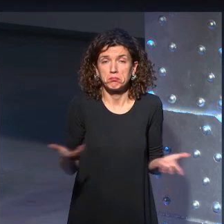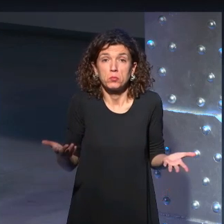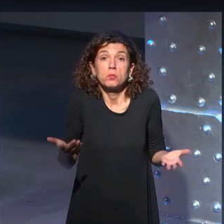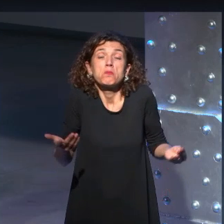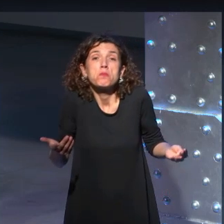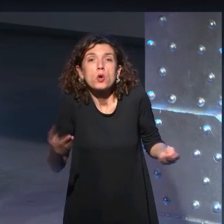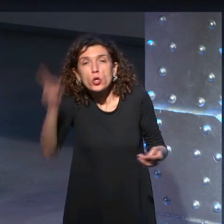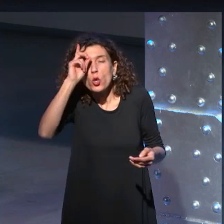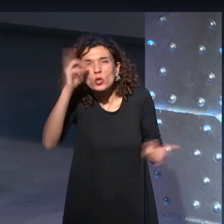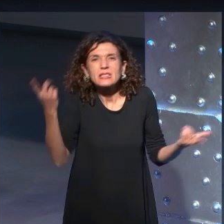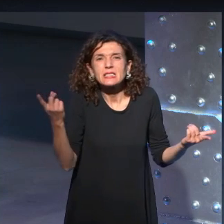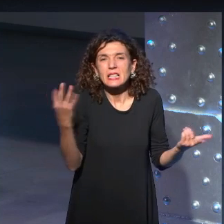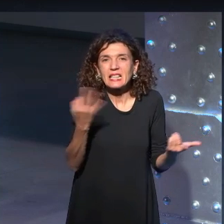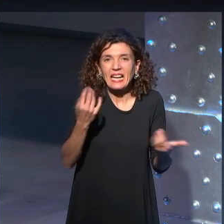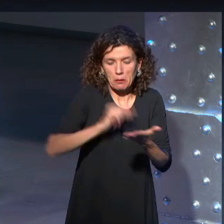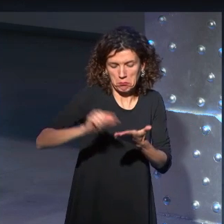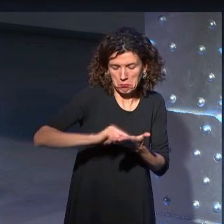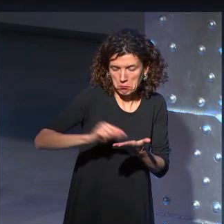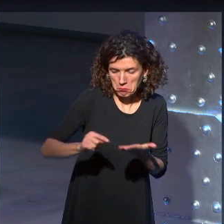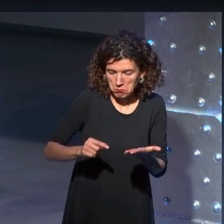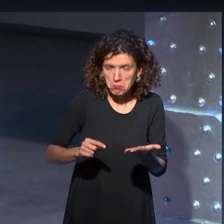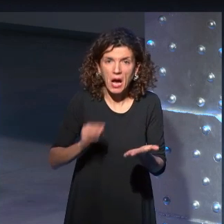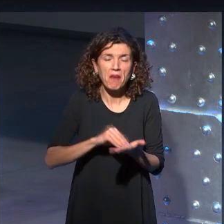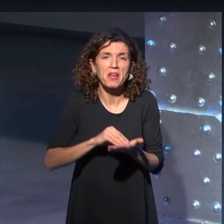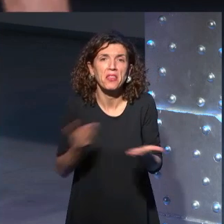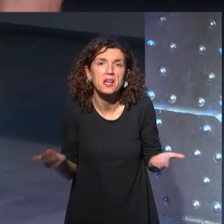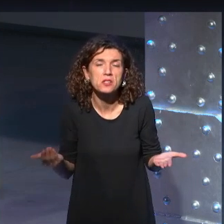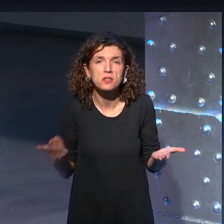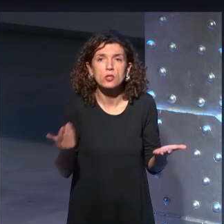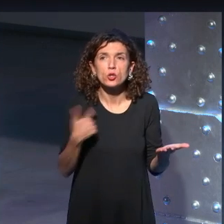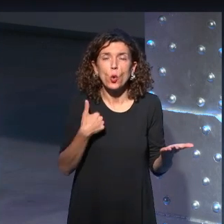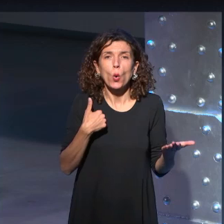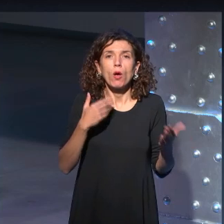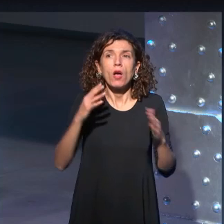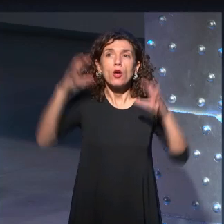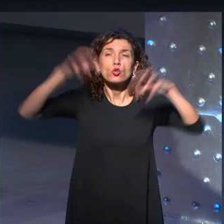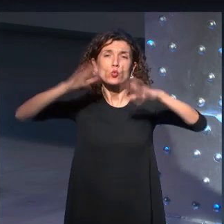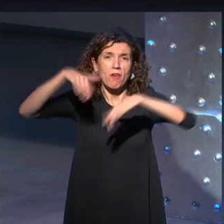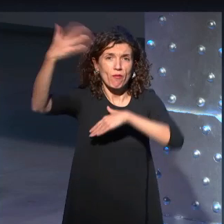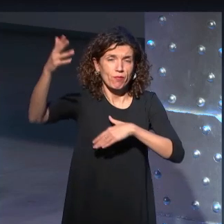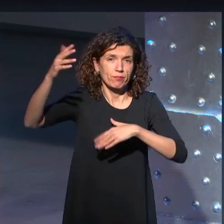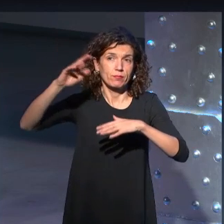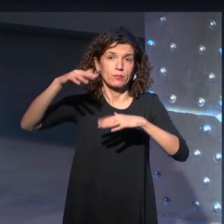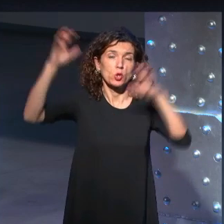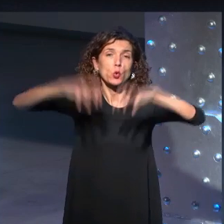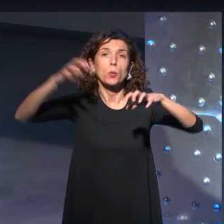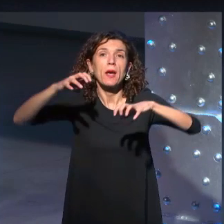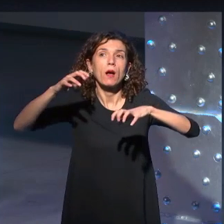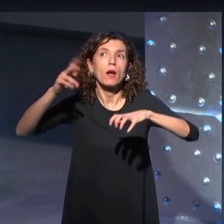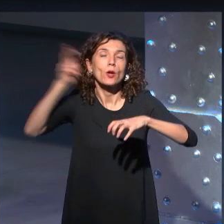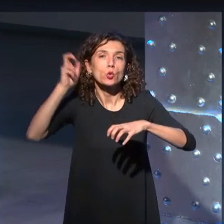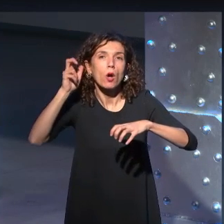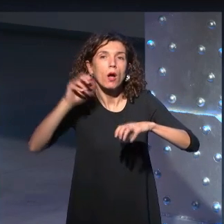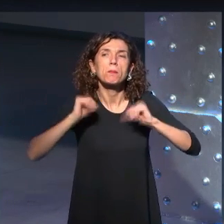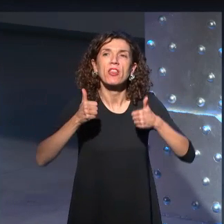Como no sé de qué se trata, a veces llueve afuera en mi casa y pongo lluvia, y así se llama